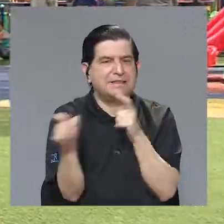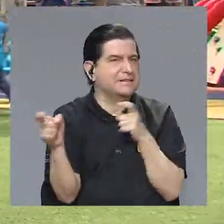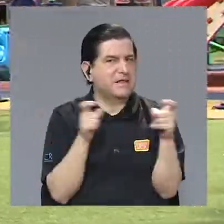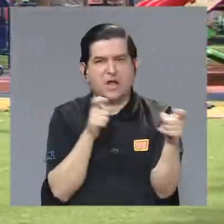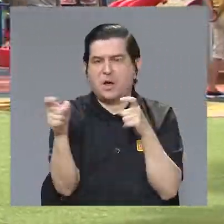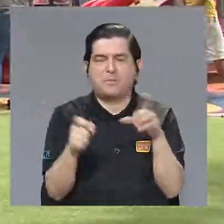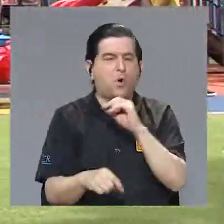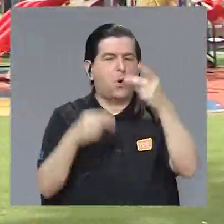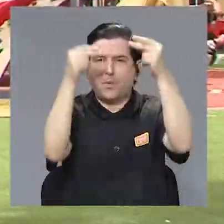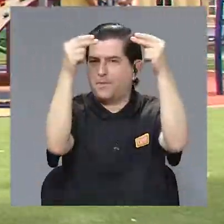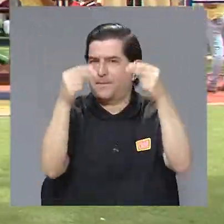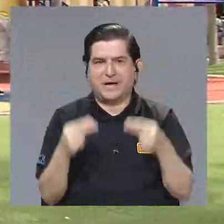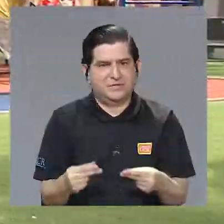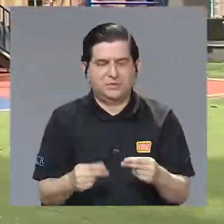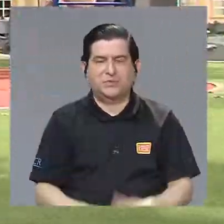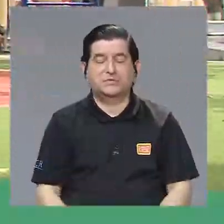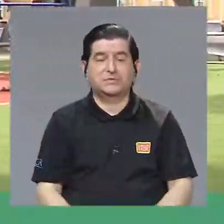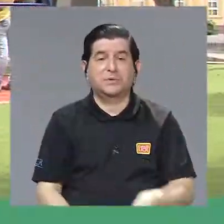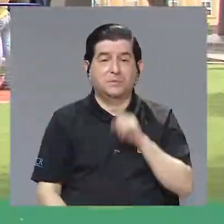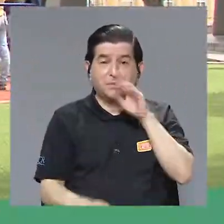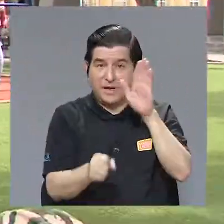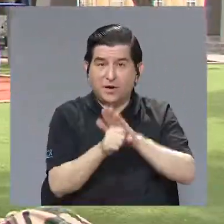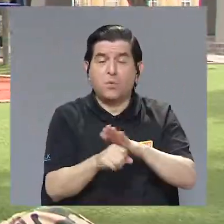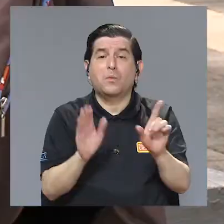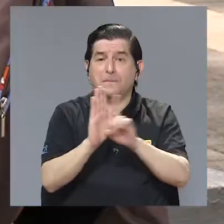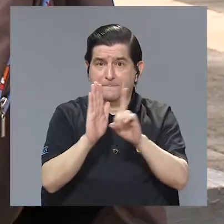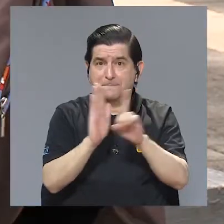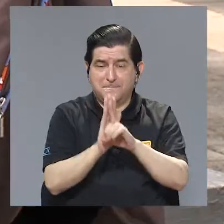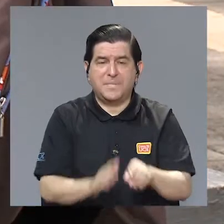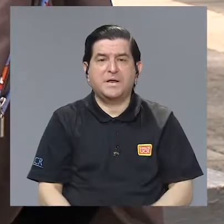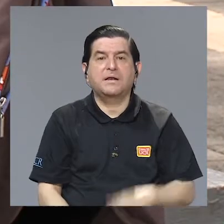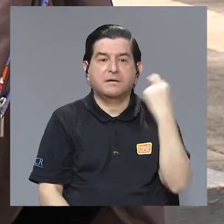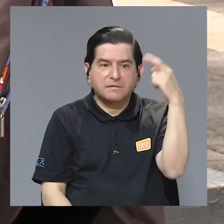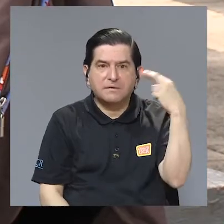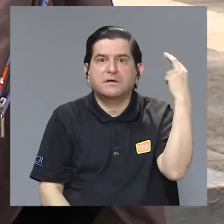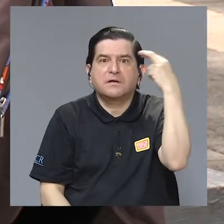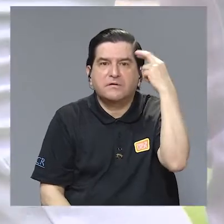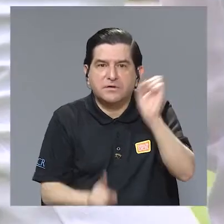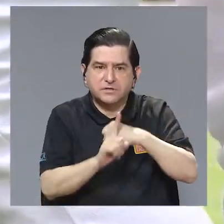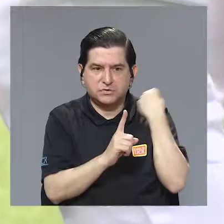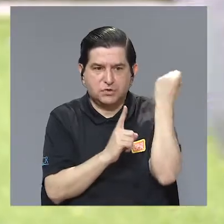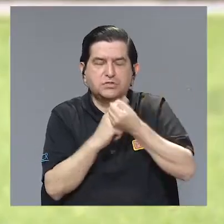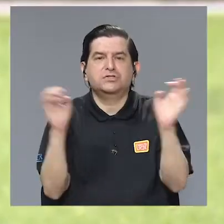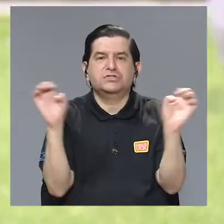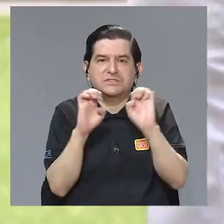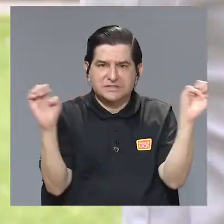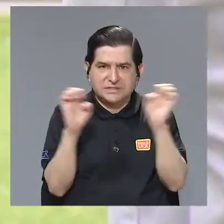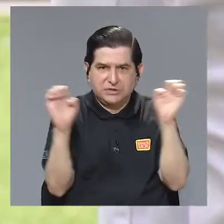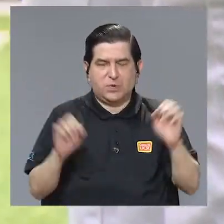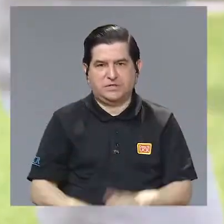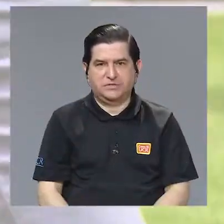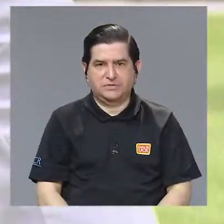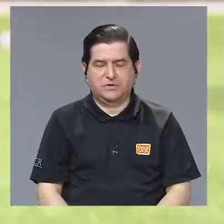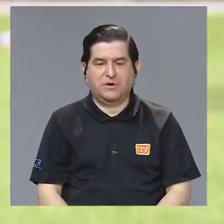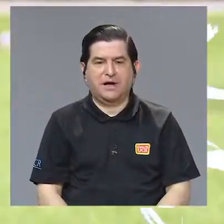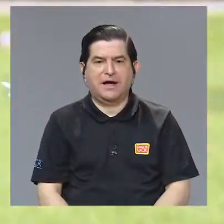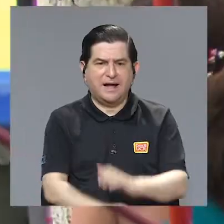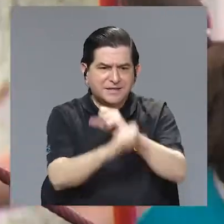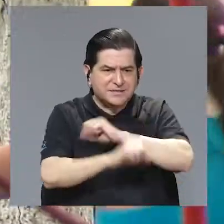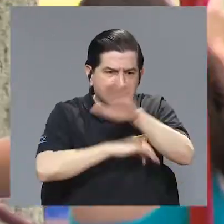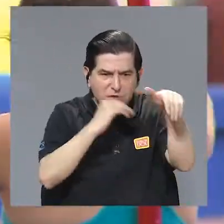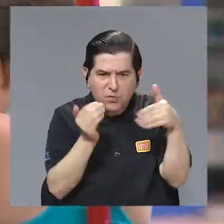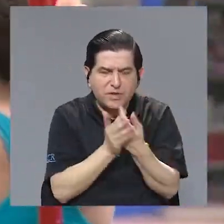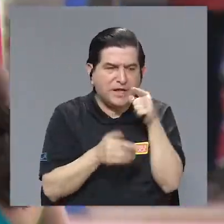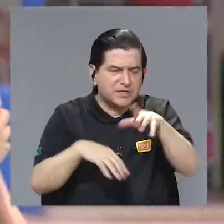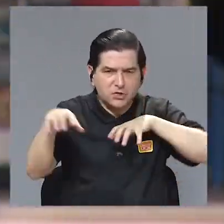tipo administrativa o presupuestaria para la garantía de derechos. Y que con más razón, ante la situación de emergencia, debían